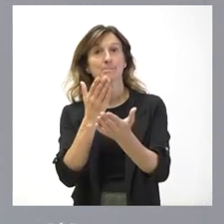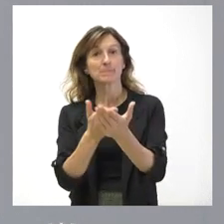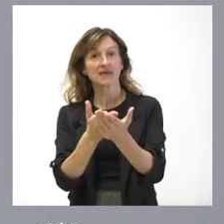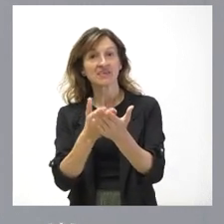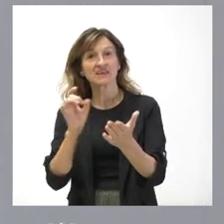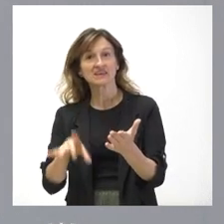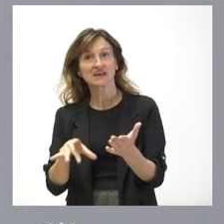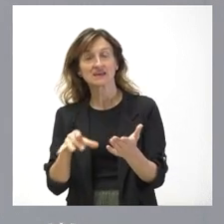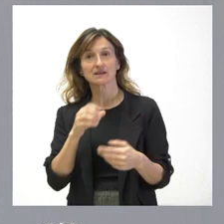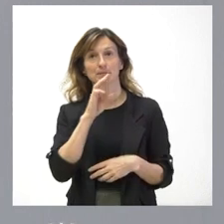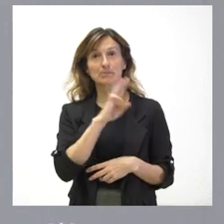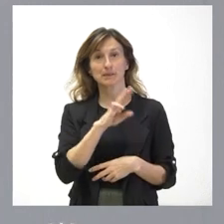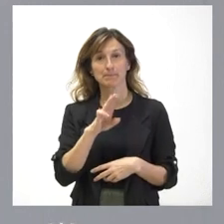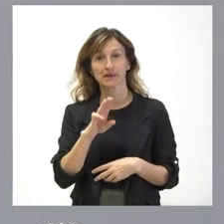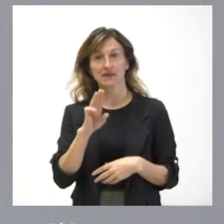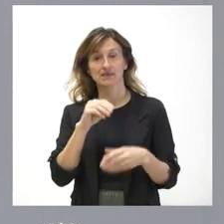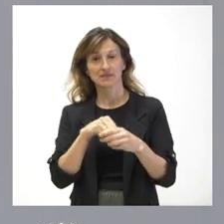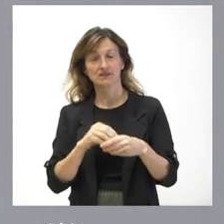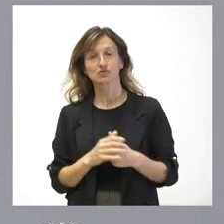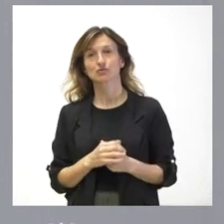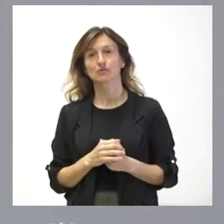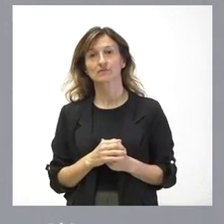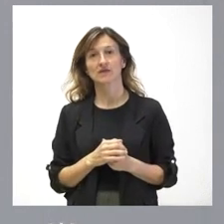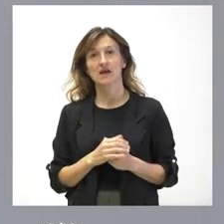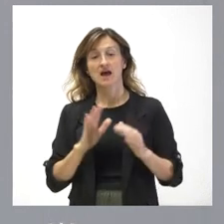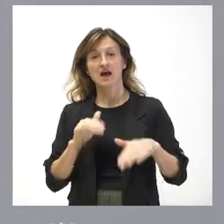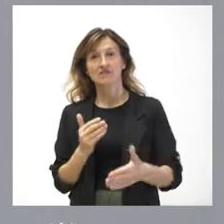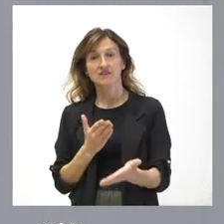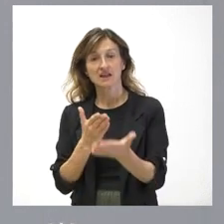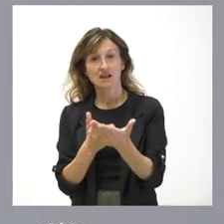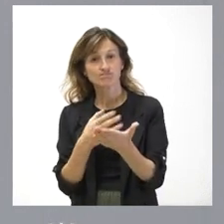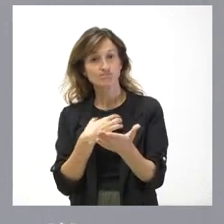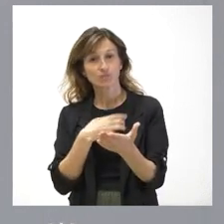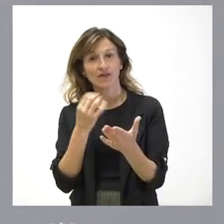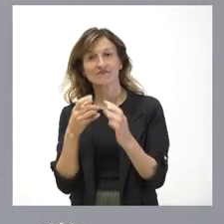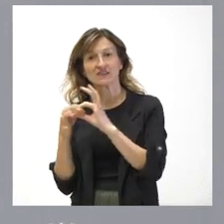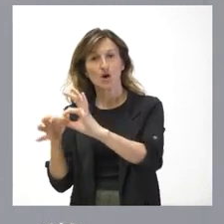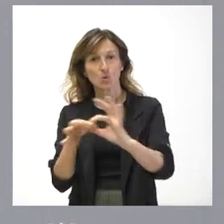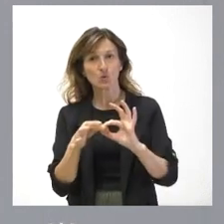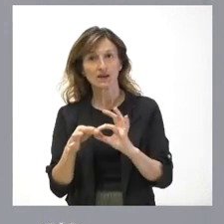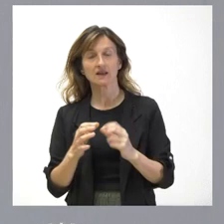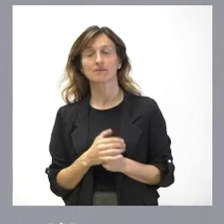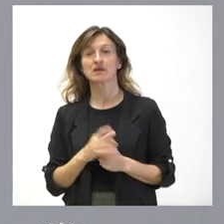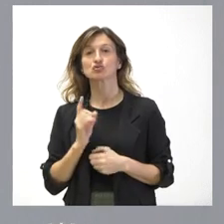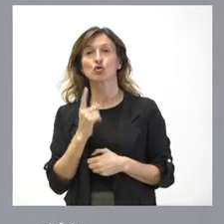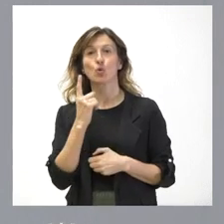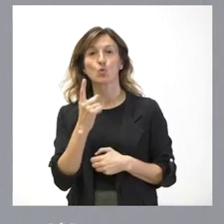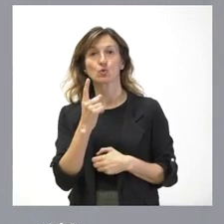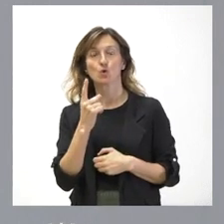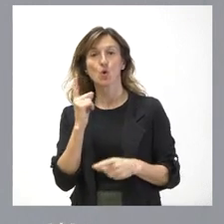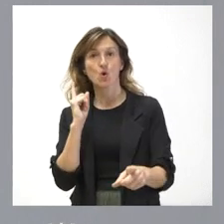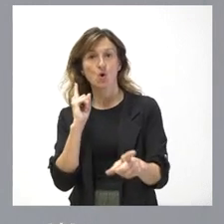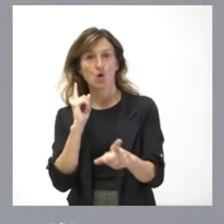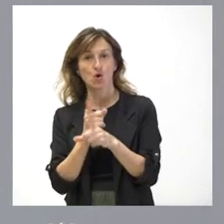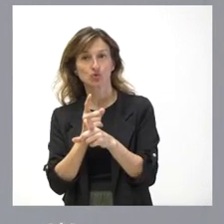estaba el grupo popular no se pudo pedir el informe consultivo porque hace falta unanimidad Y solo hubo un grupo parlamentario quien se opuso a